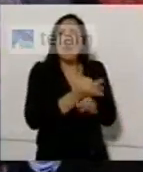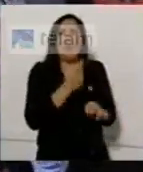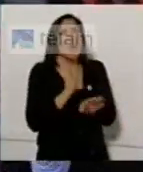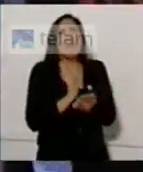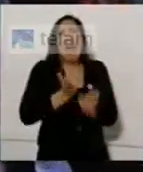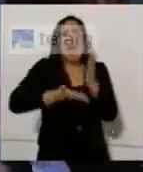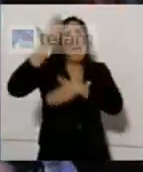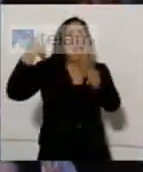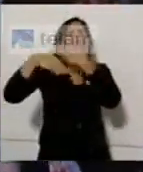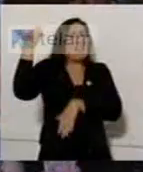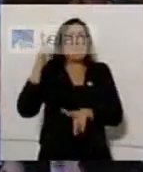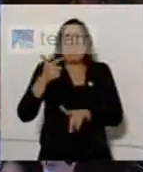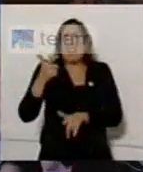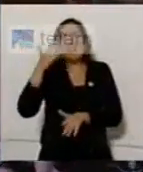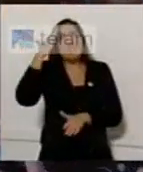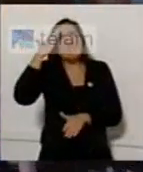historia.